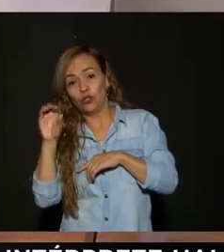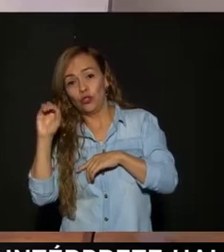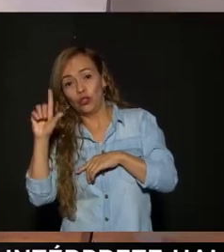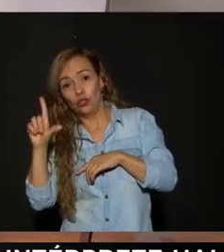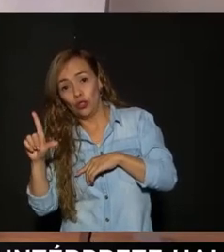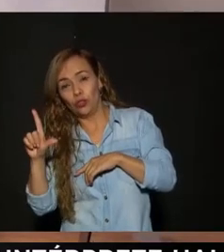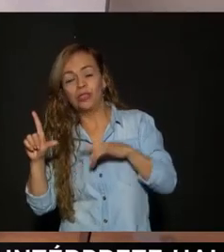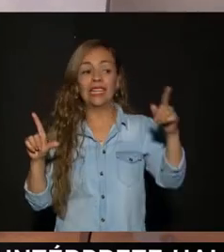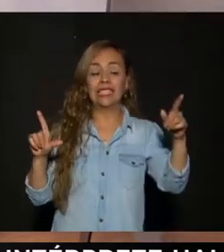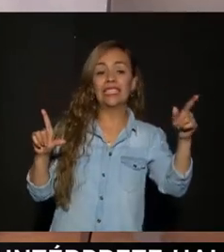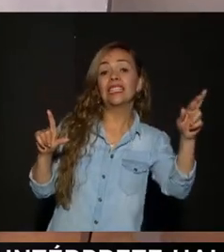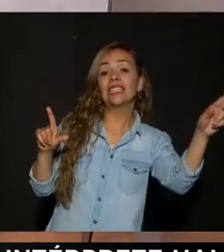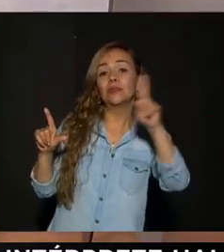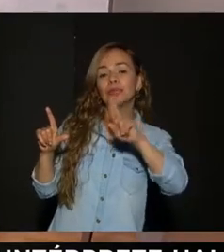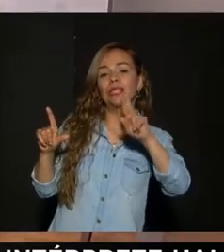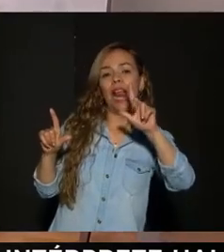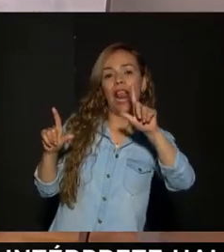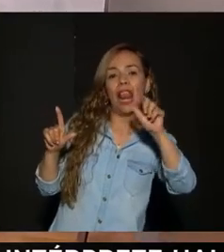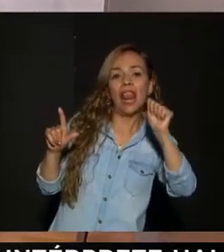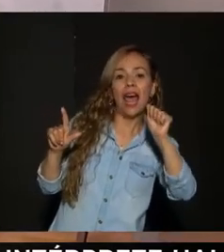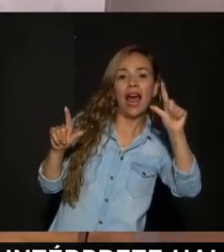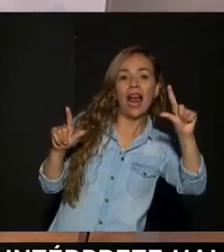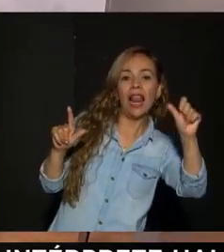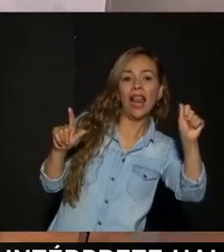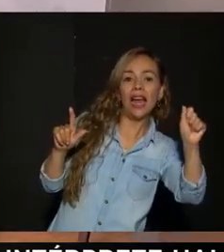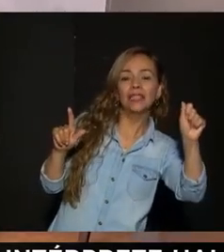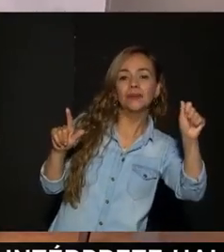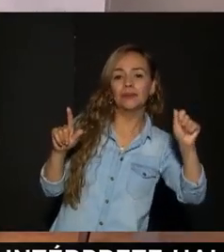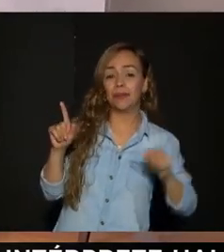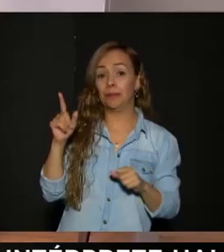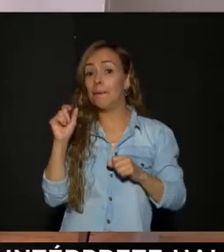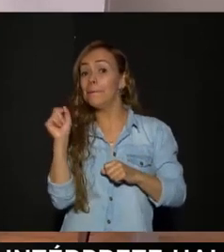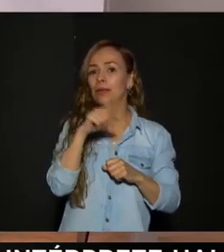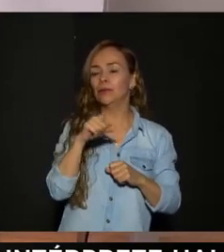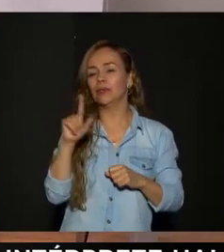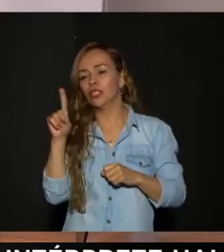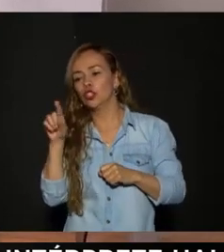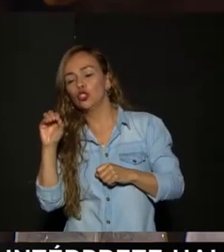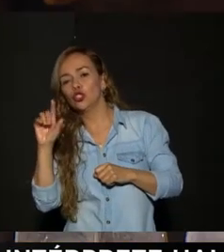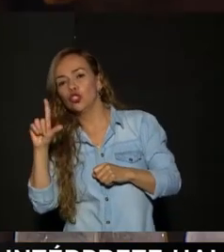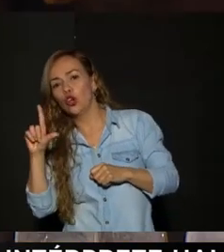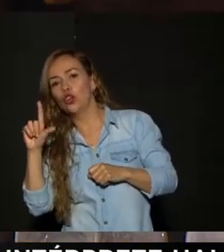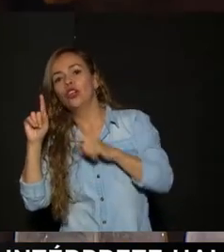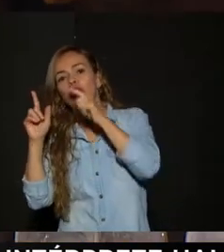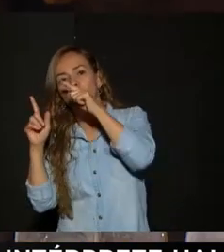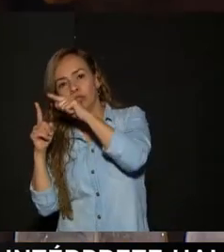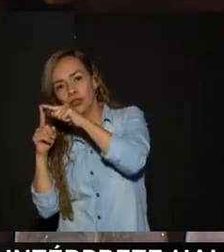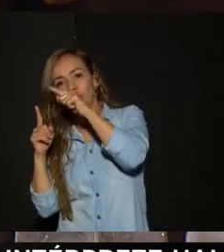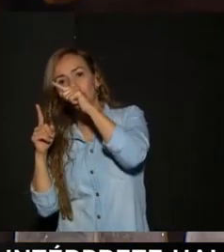la, la si, la, la, la, la si. Ahí va, la. Empiezo otra vez. Pregunto.